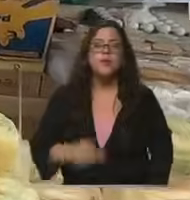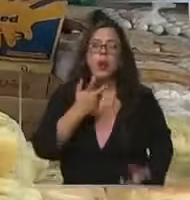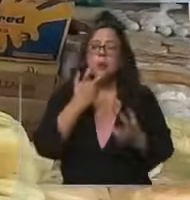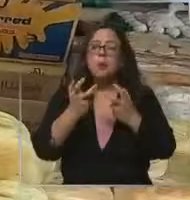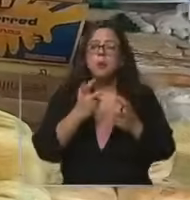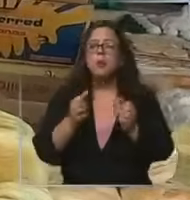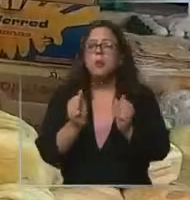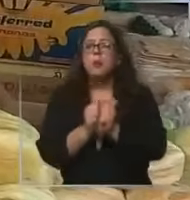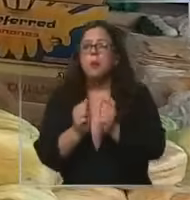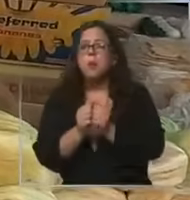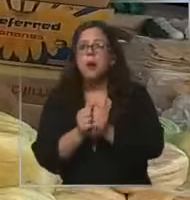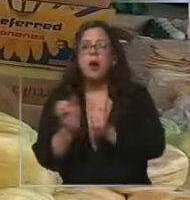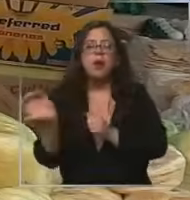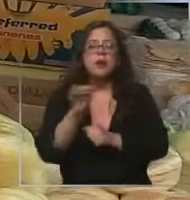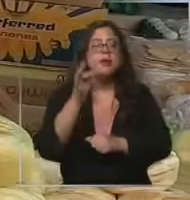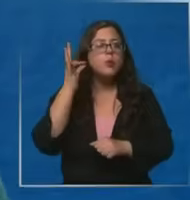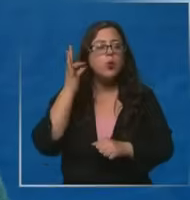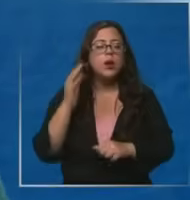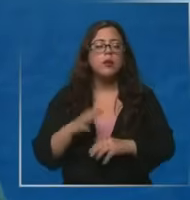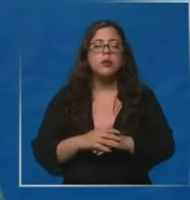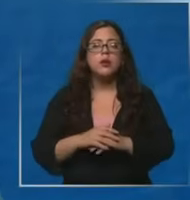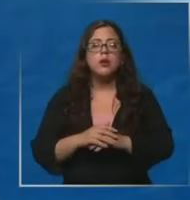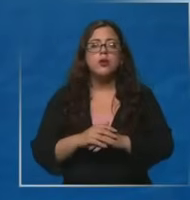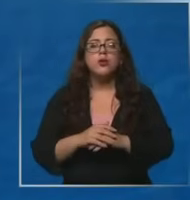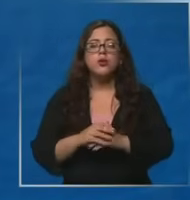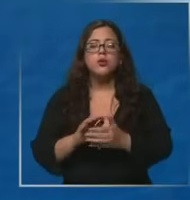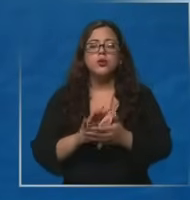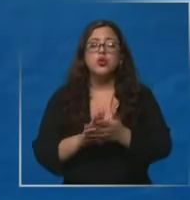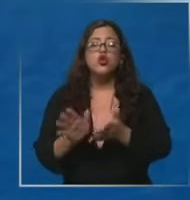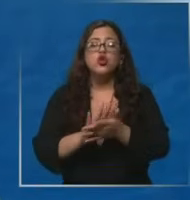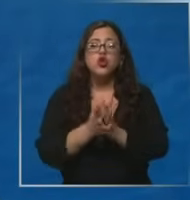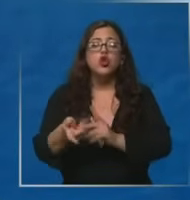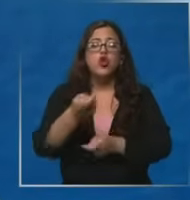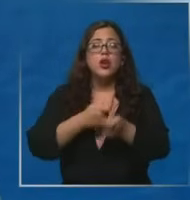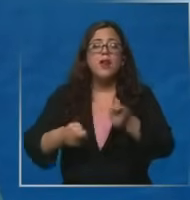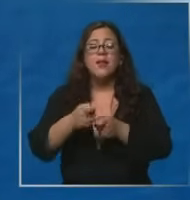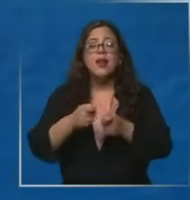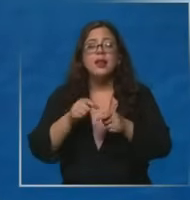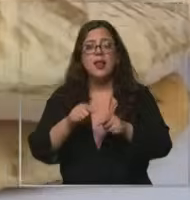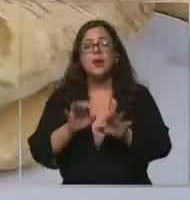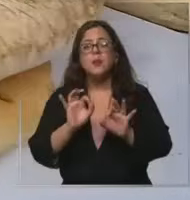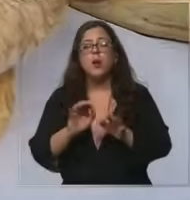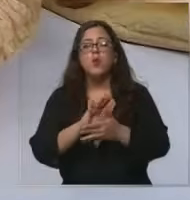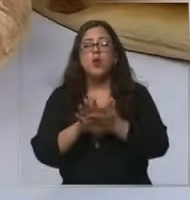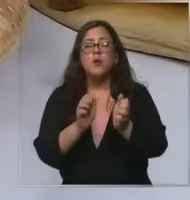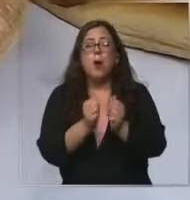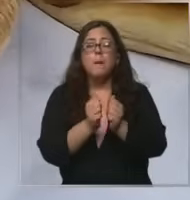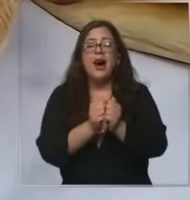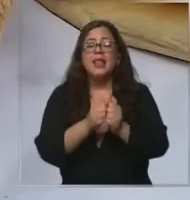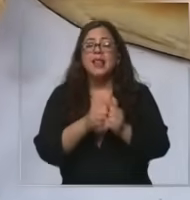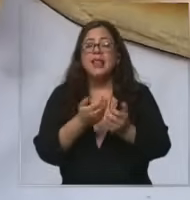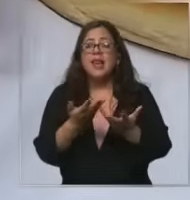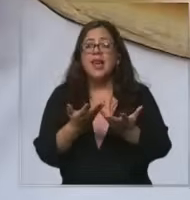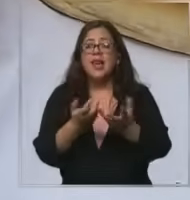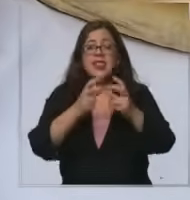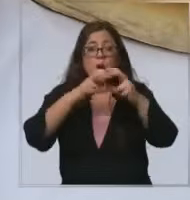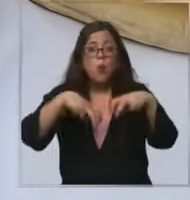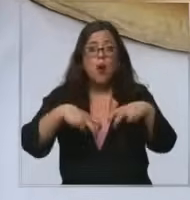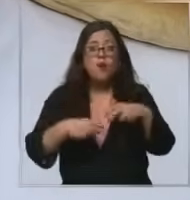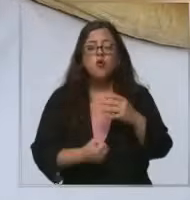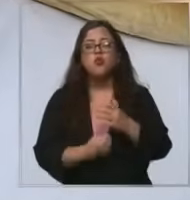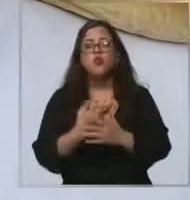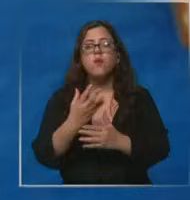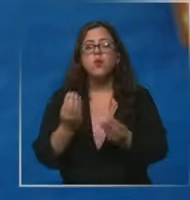lo que vende mi hermano es todo de acá, pues. Buenos productos también, que no sé, por ser el pan de huevo es novedad. Mucha gente viene